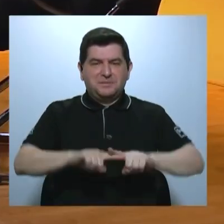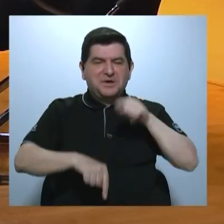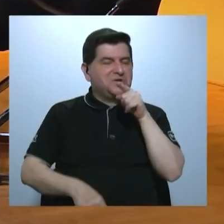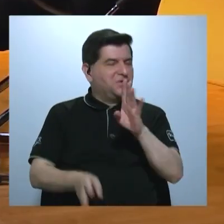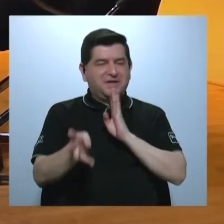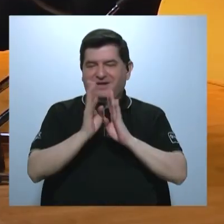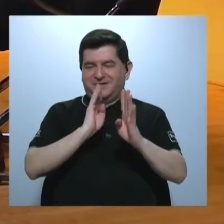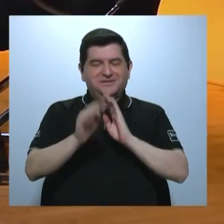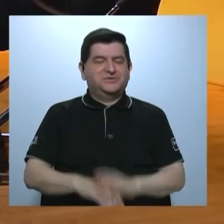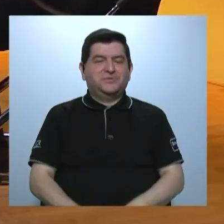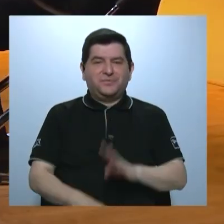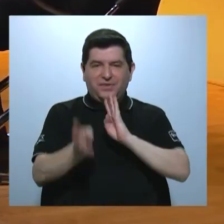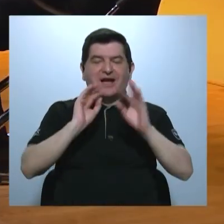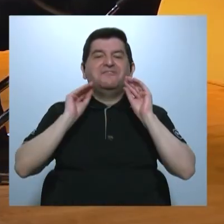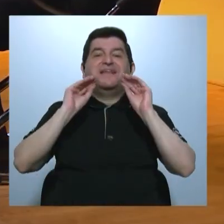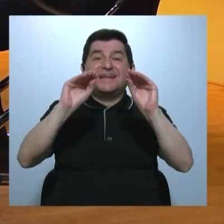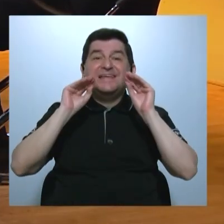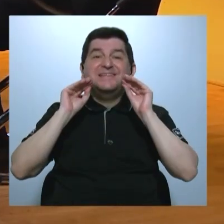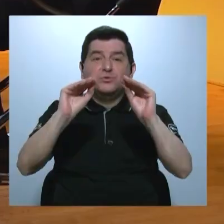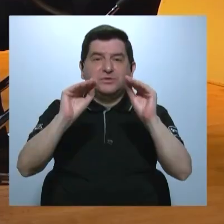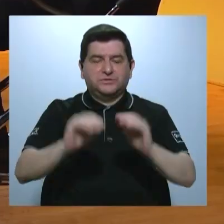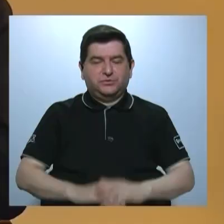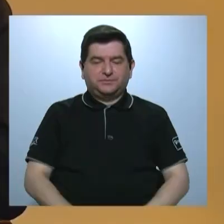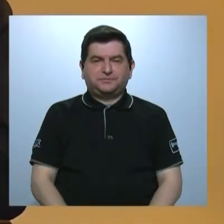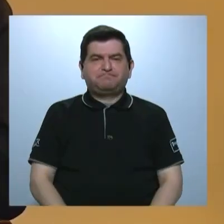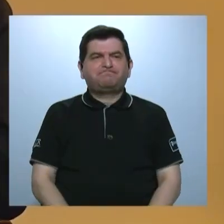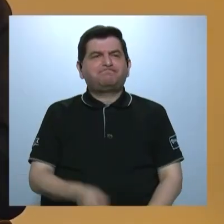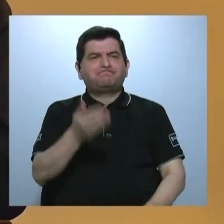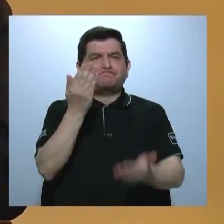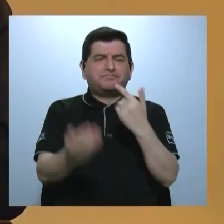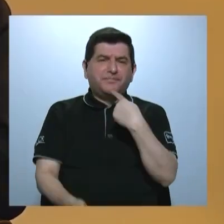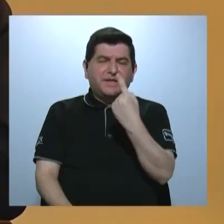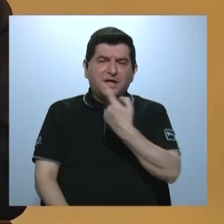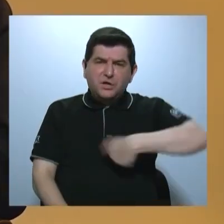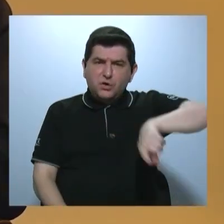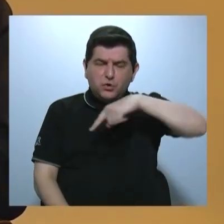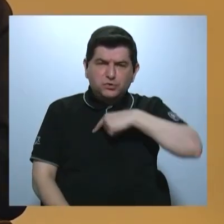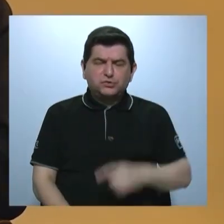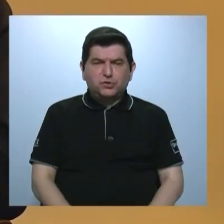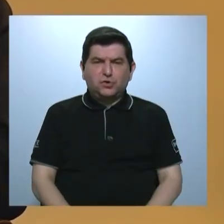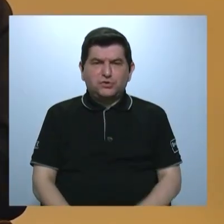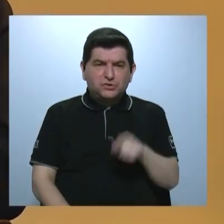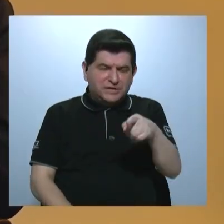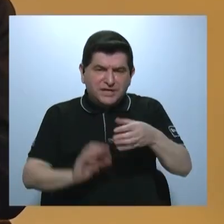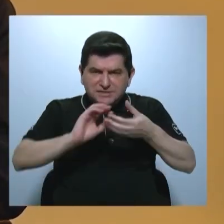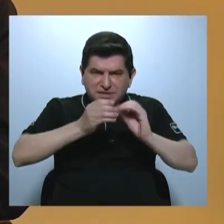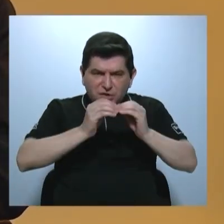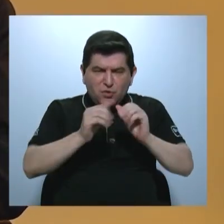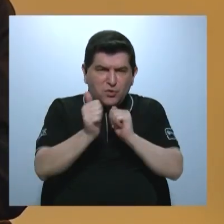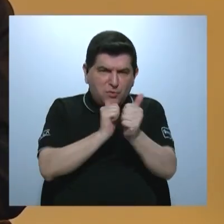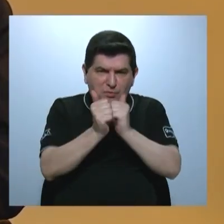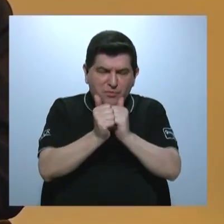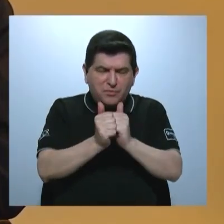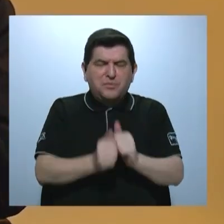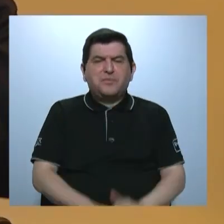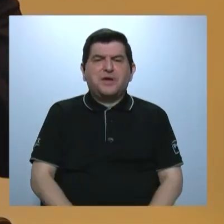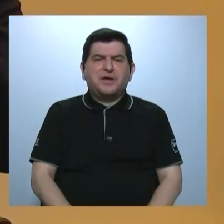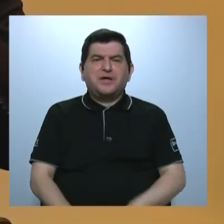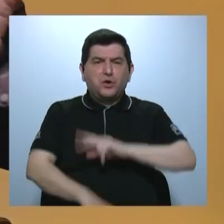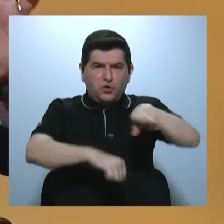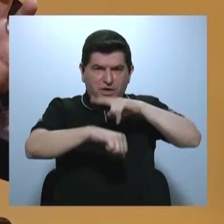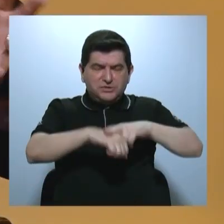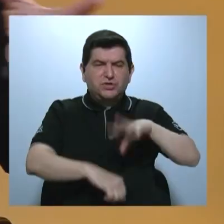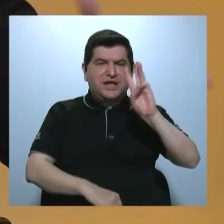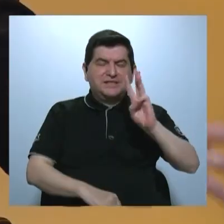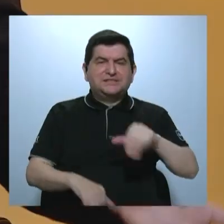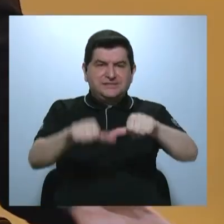de eso, sino de educación, por favor. Sí, no. Tal vez mencionarles que nosotros el índice de competitividad nacional lo trabajamos en 6 factores principales, las 6